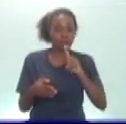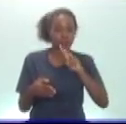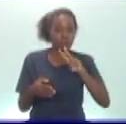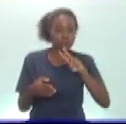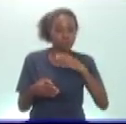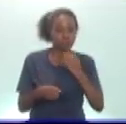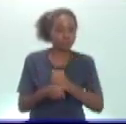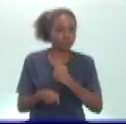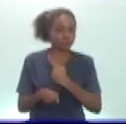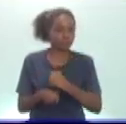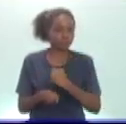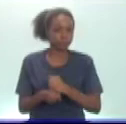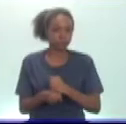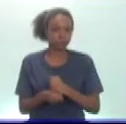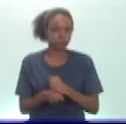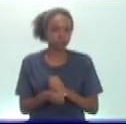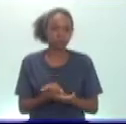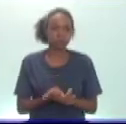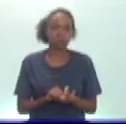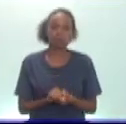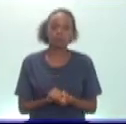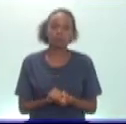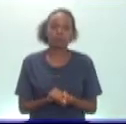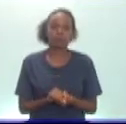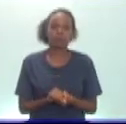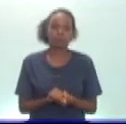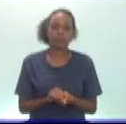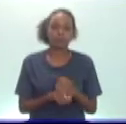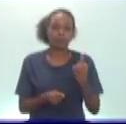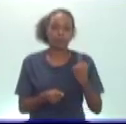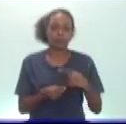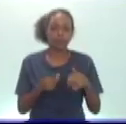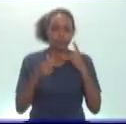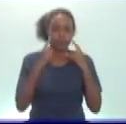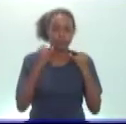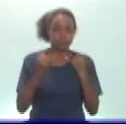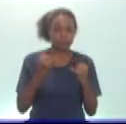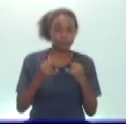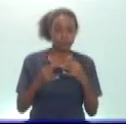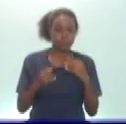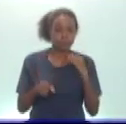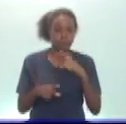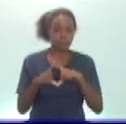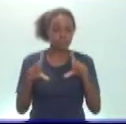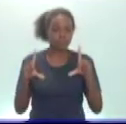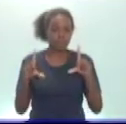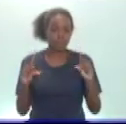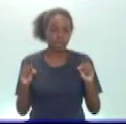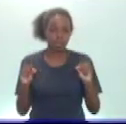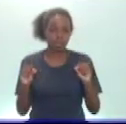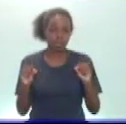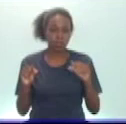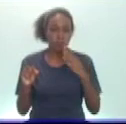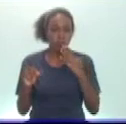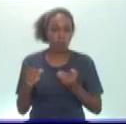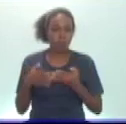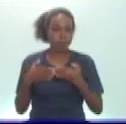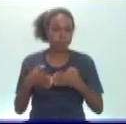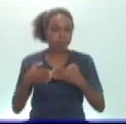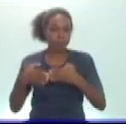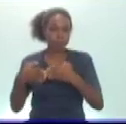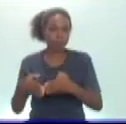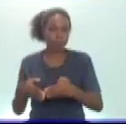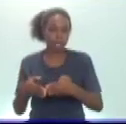tripulantes. ¿Qué otra información nos brinda el texto? La cantidad de viajes. Bueno, ¿cuántos viajes hace